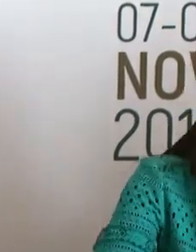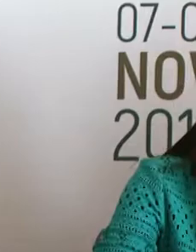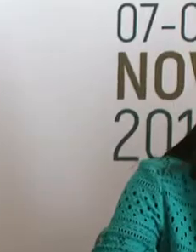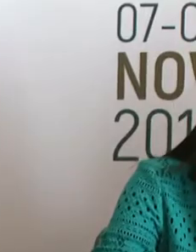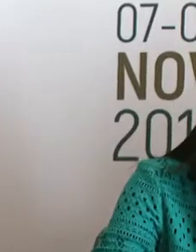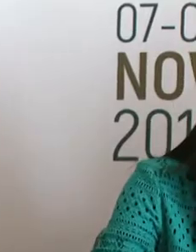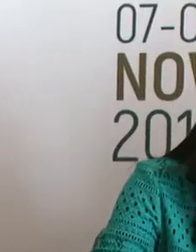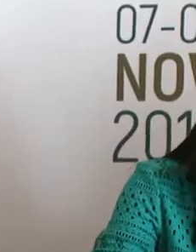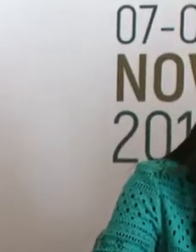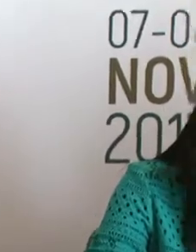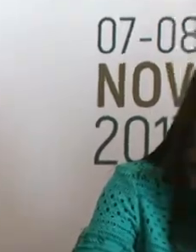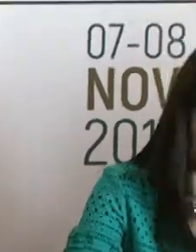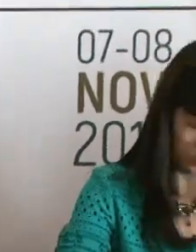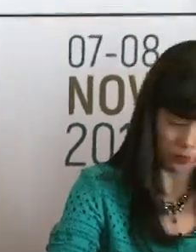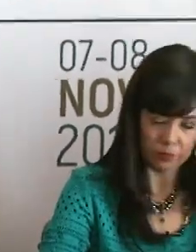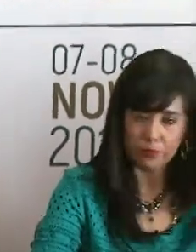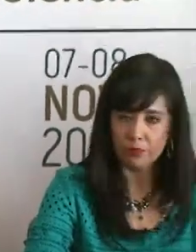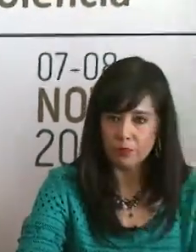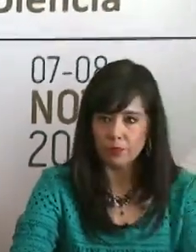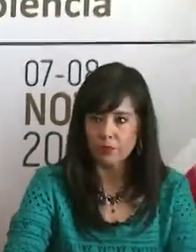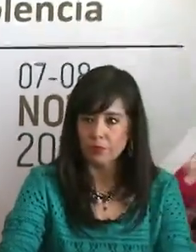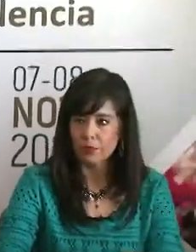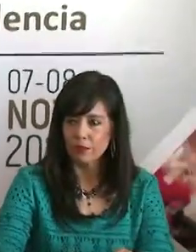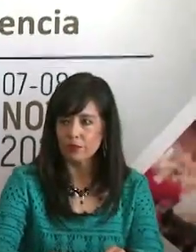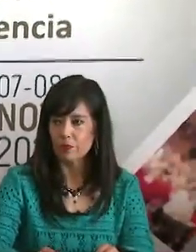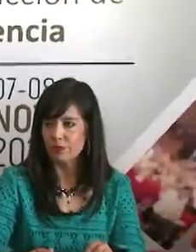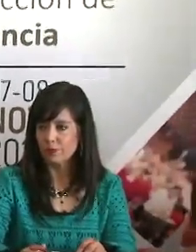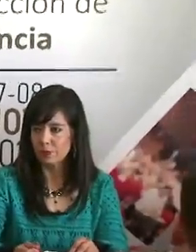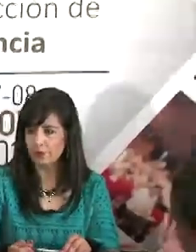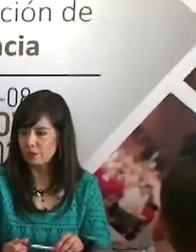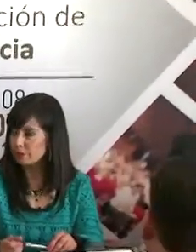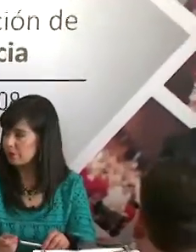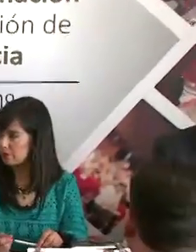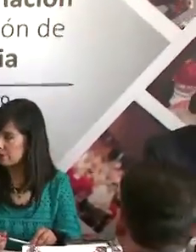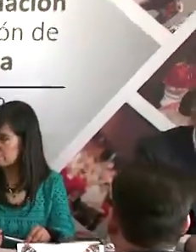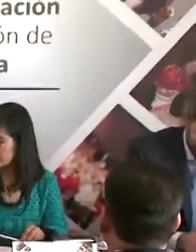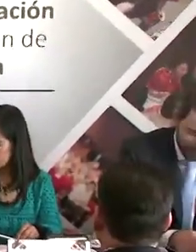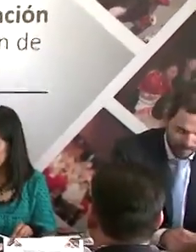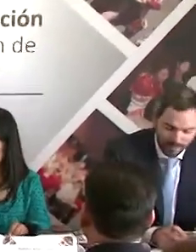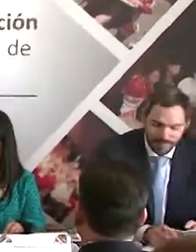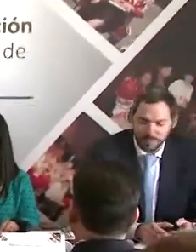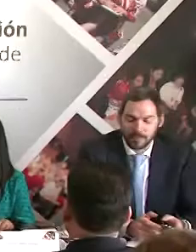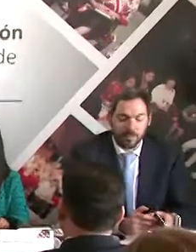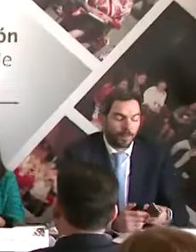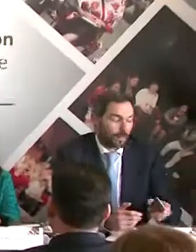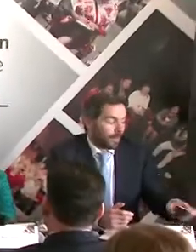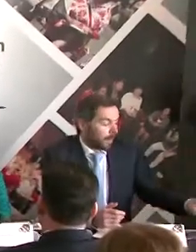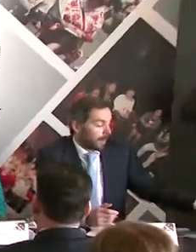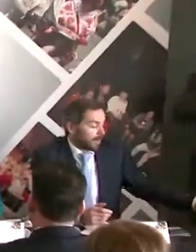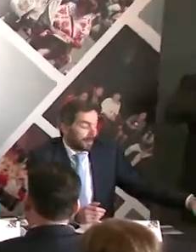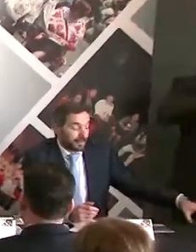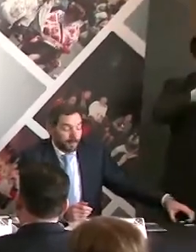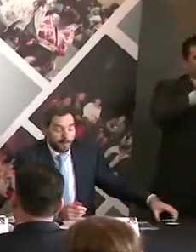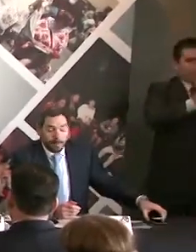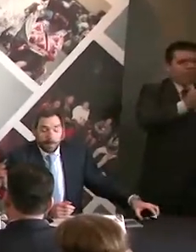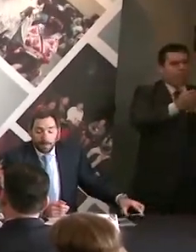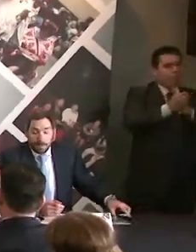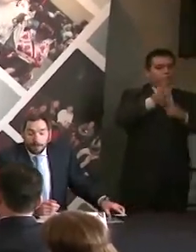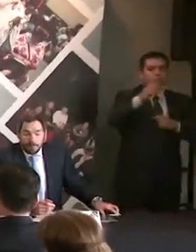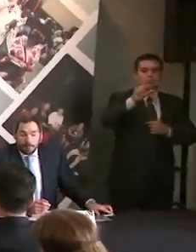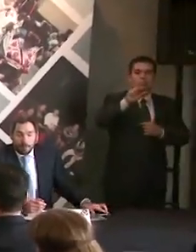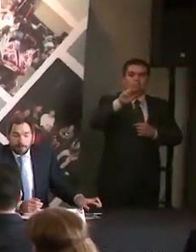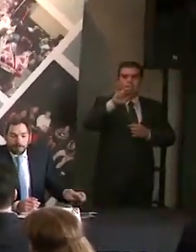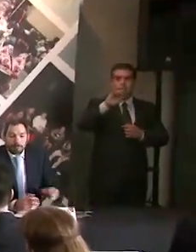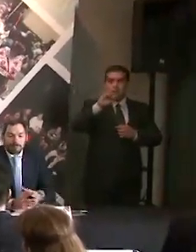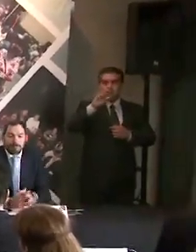presidio. A la magistrada Gabriela Nieto Castillo, presidenta de la Comisión de Paridad de la Asociación de Tribunales y